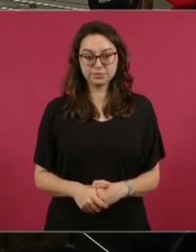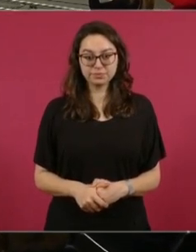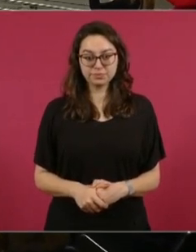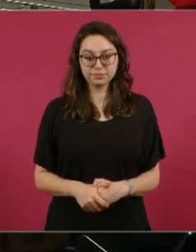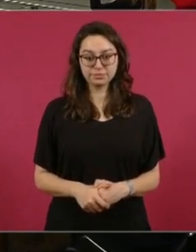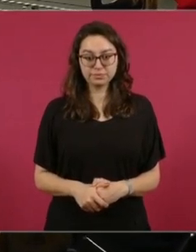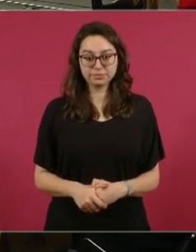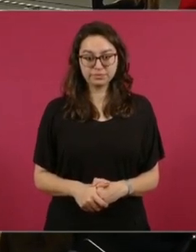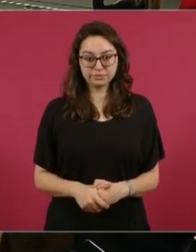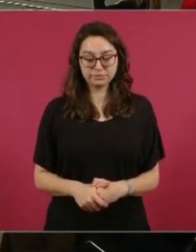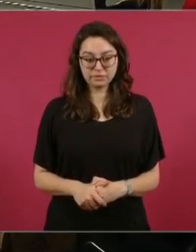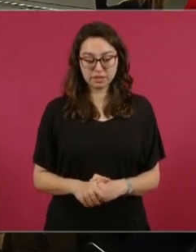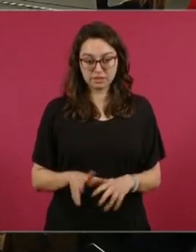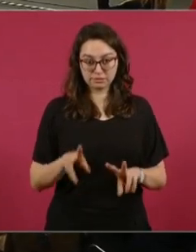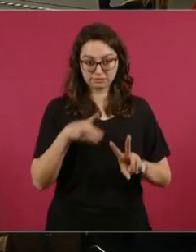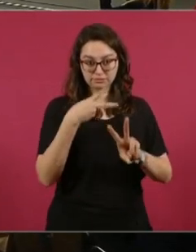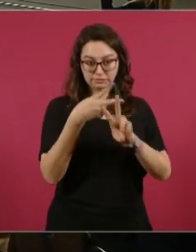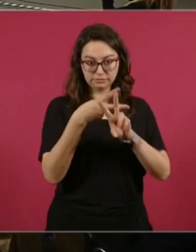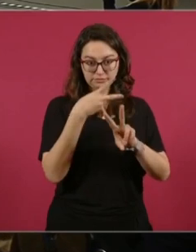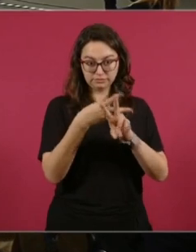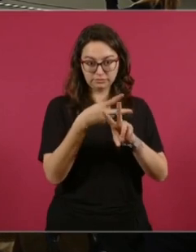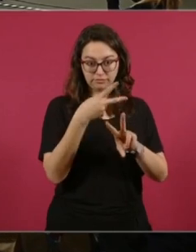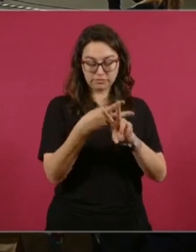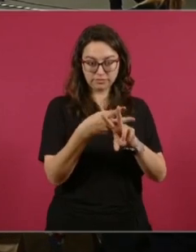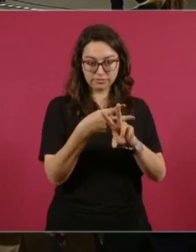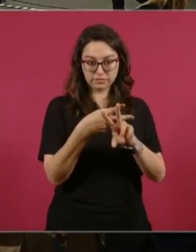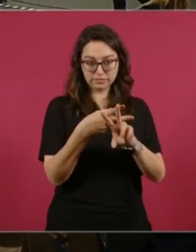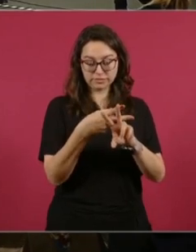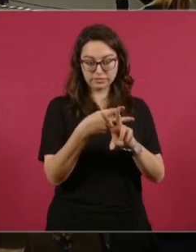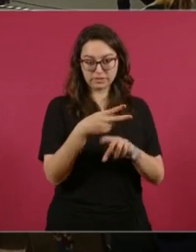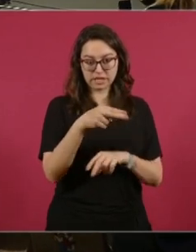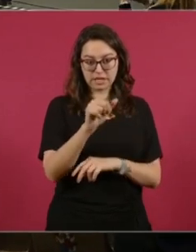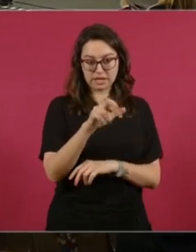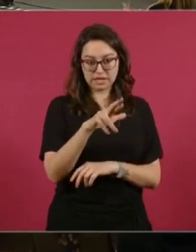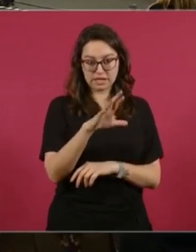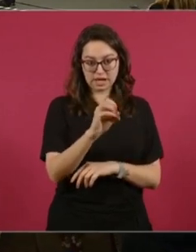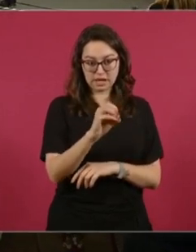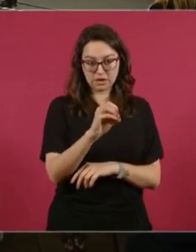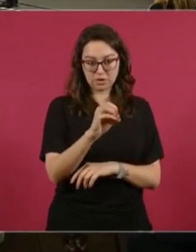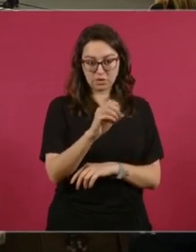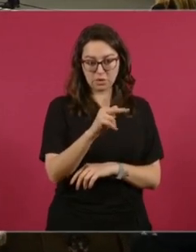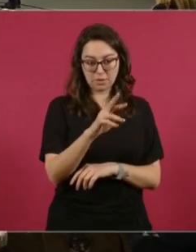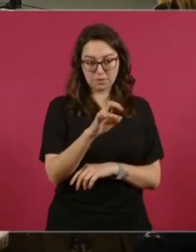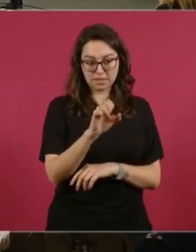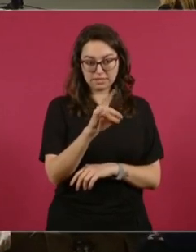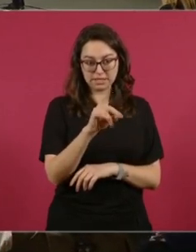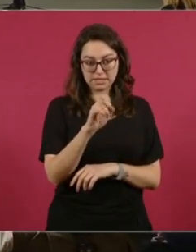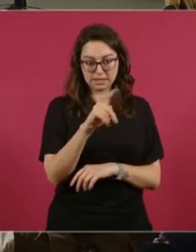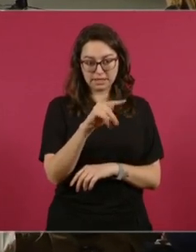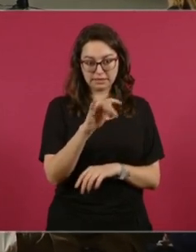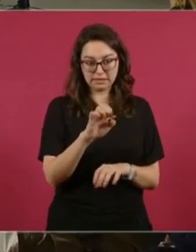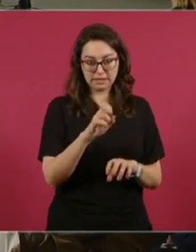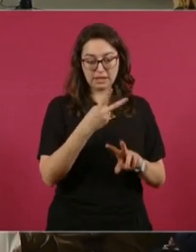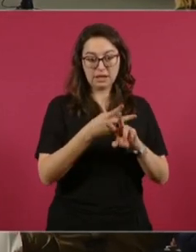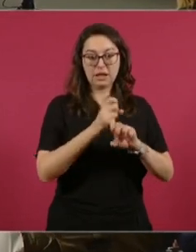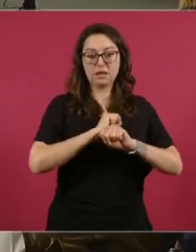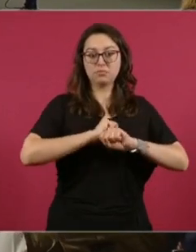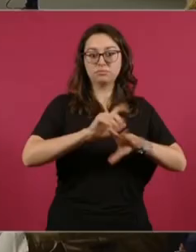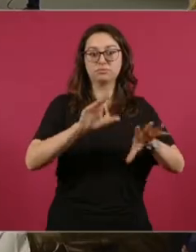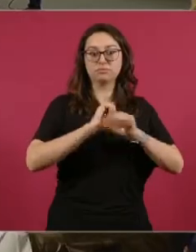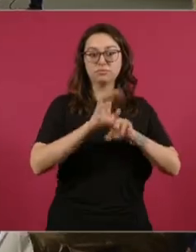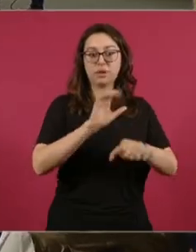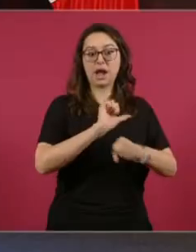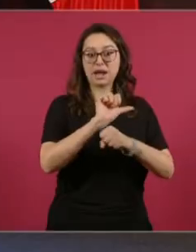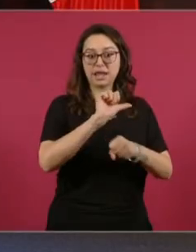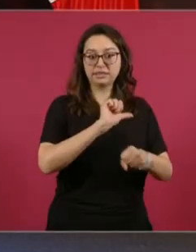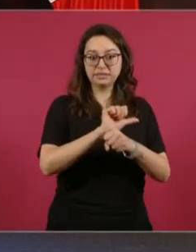Aquí está narcopresidente, México 42, Argentina 29, España 14, Colombia